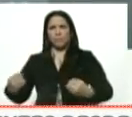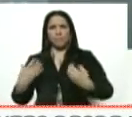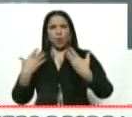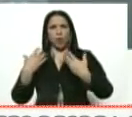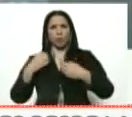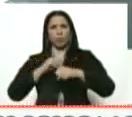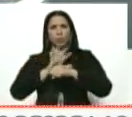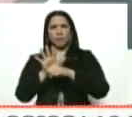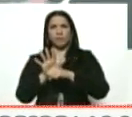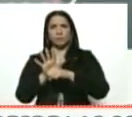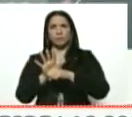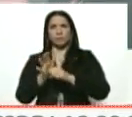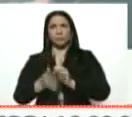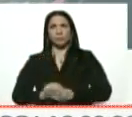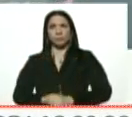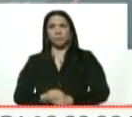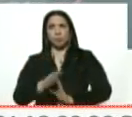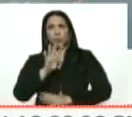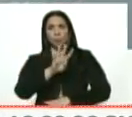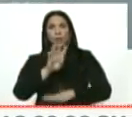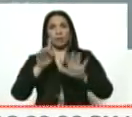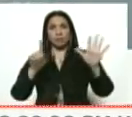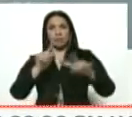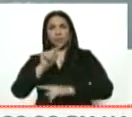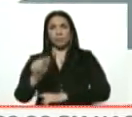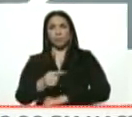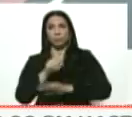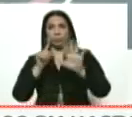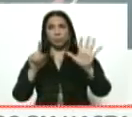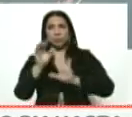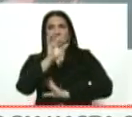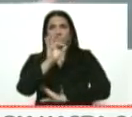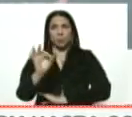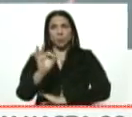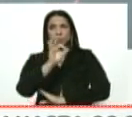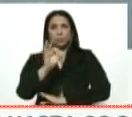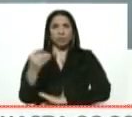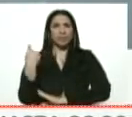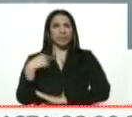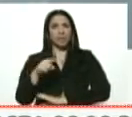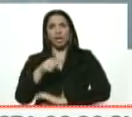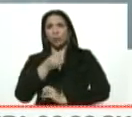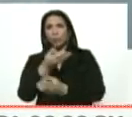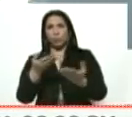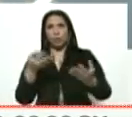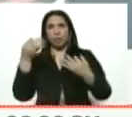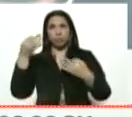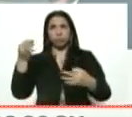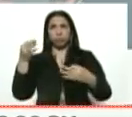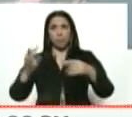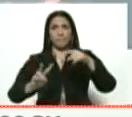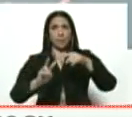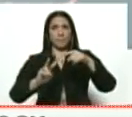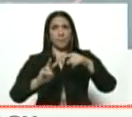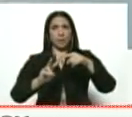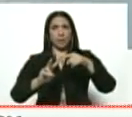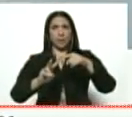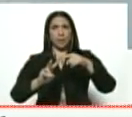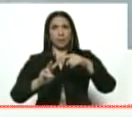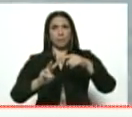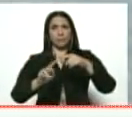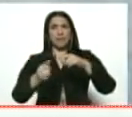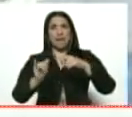coronavirus. El 46.6%, si tienen ustedes las láminas a mano en BTV, Barry,